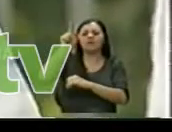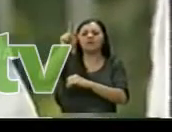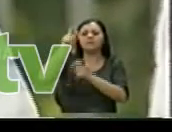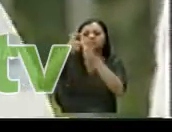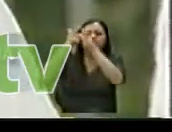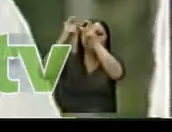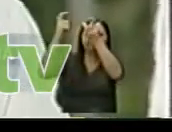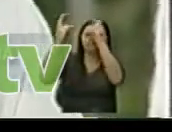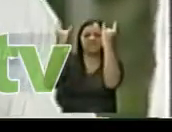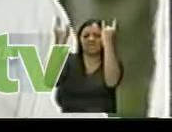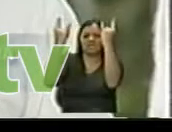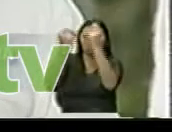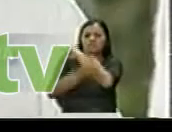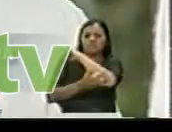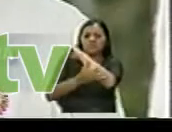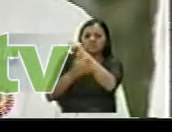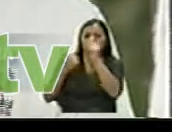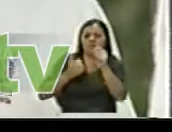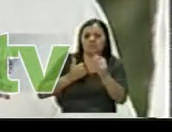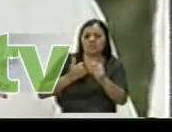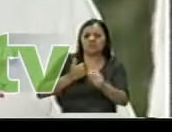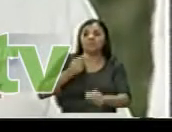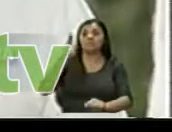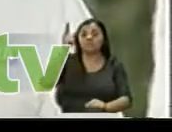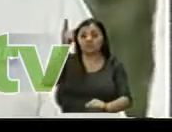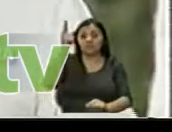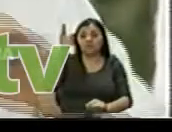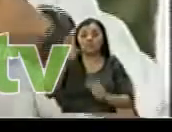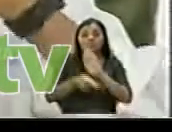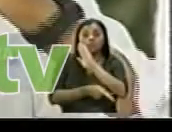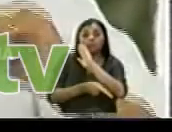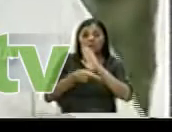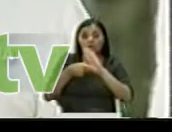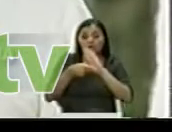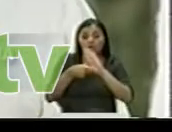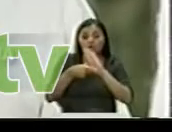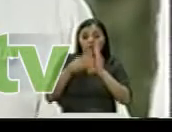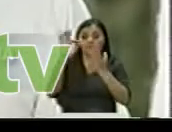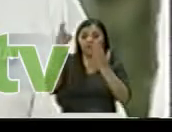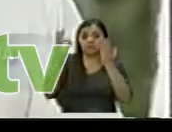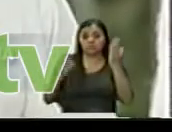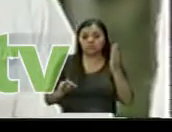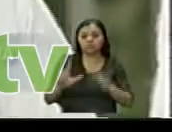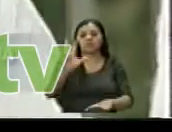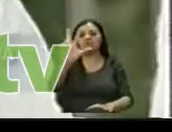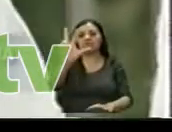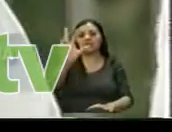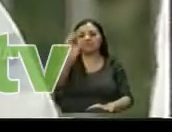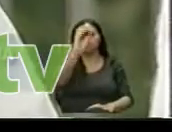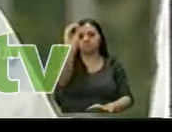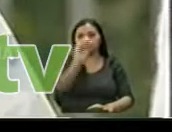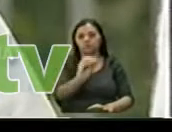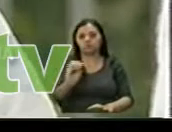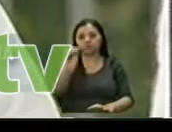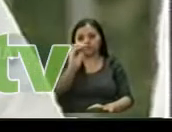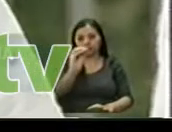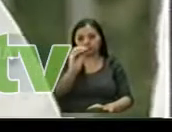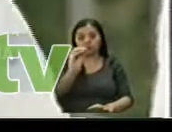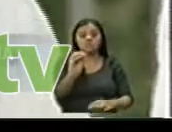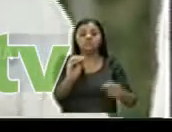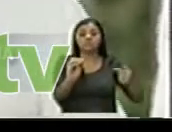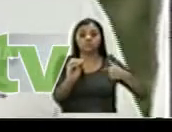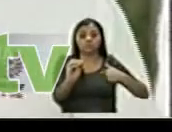petróleo es 11%. En Canadá es 3% el petróleo del total de producción. Para Mundo Visión, Ilber Jaramillo.